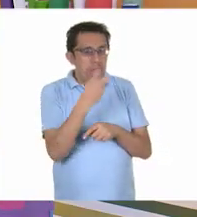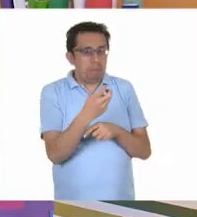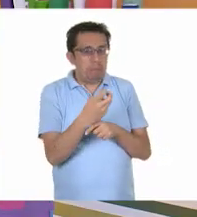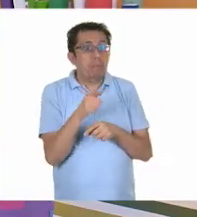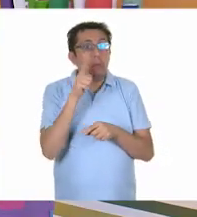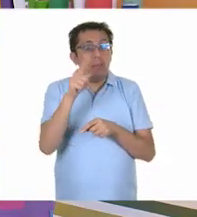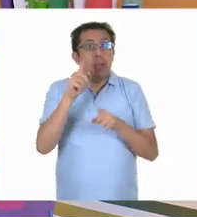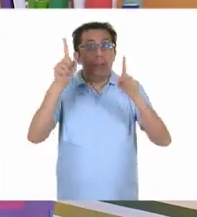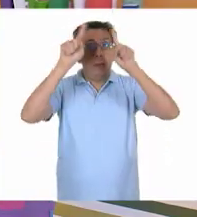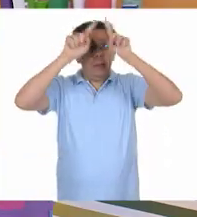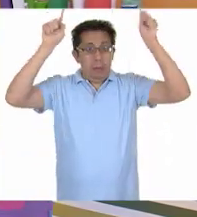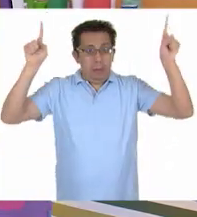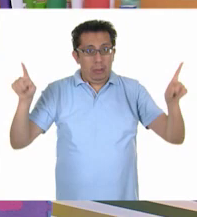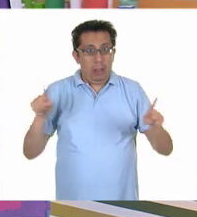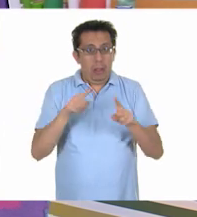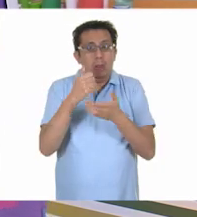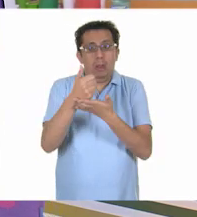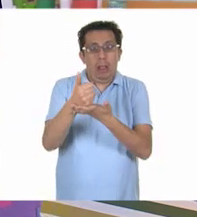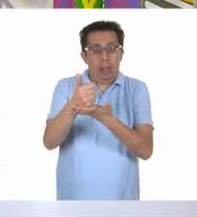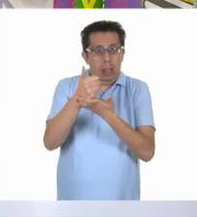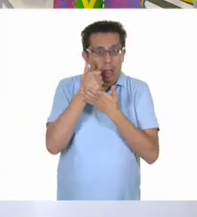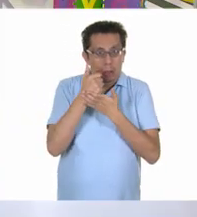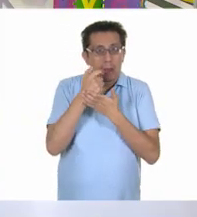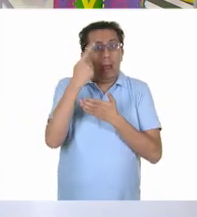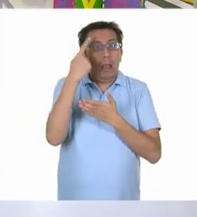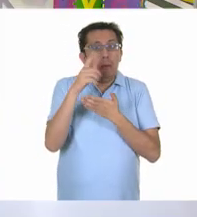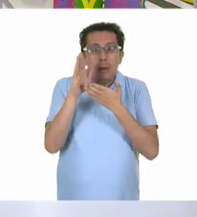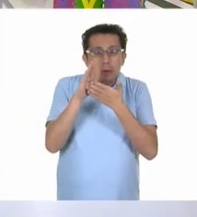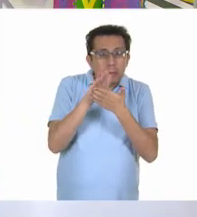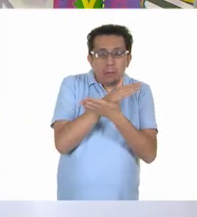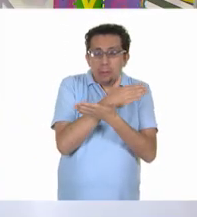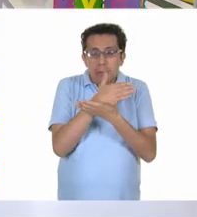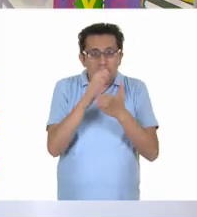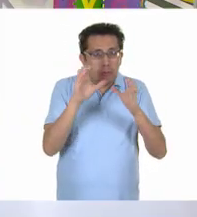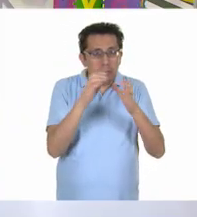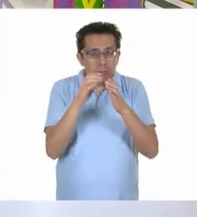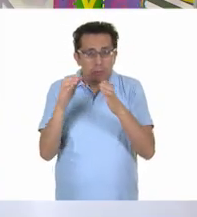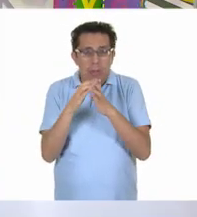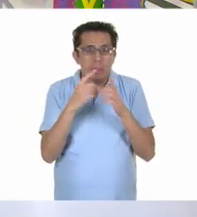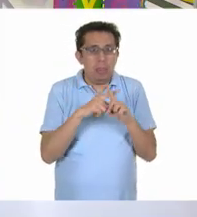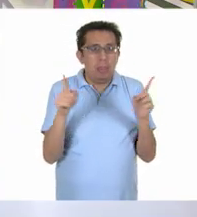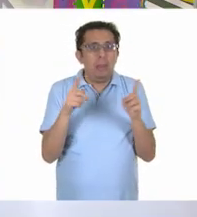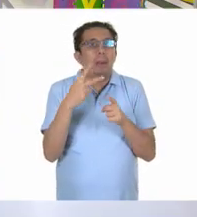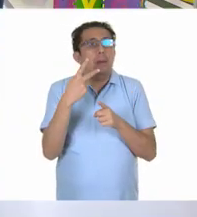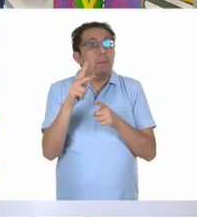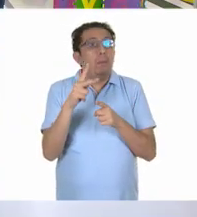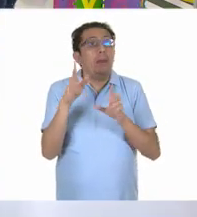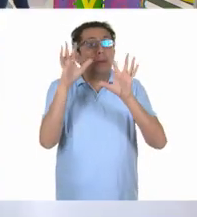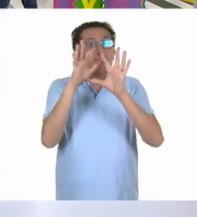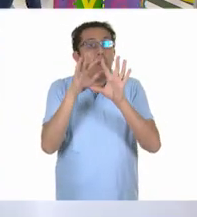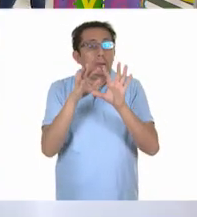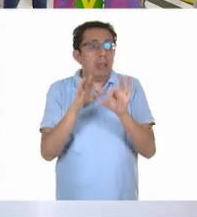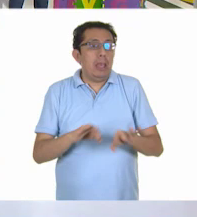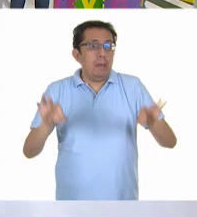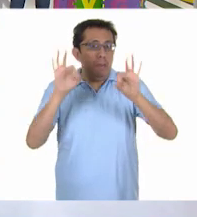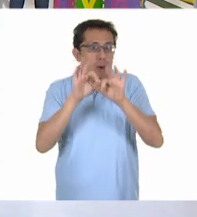pizarrón me vas a ayudar a clasificarlos como lo vimos en el video. Pero es importante